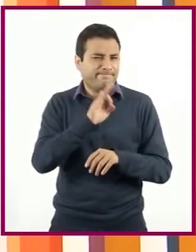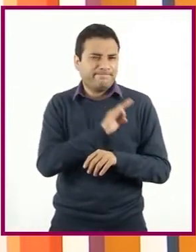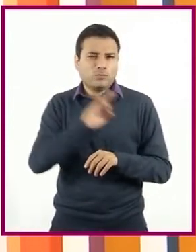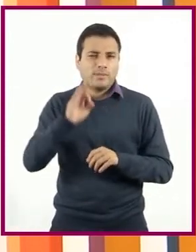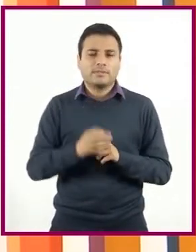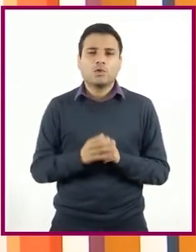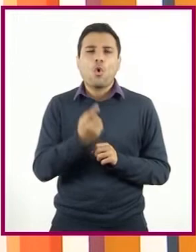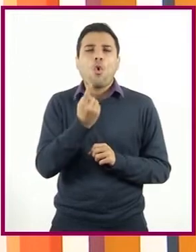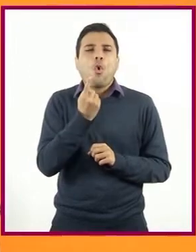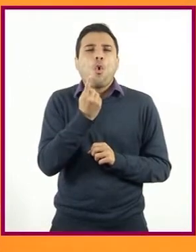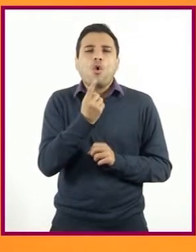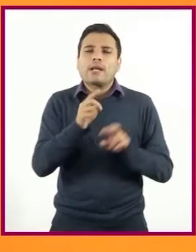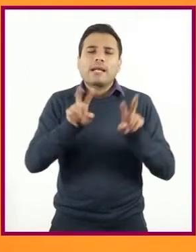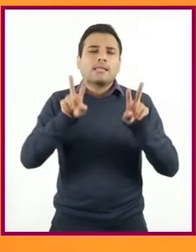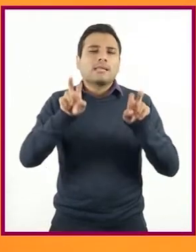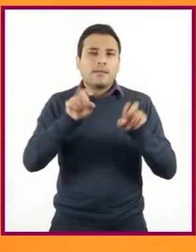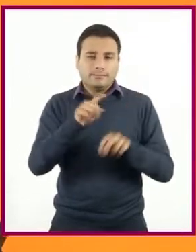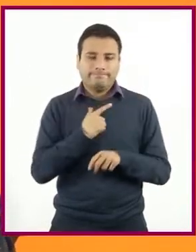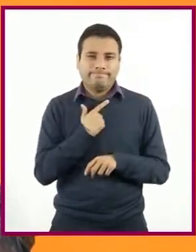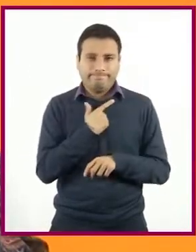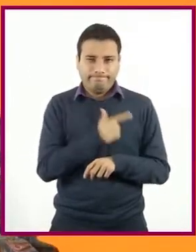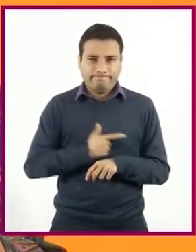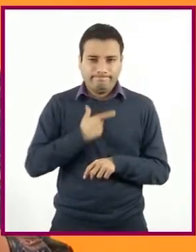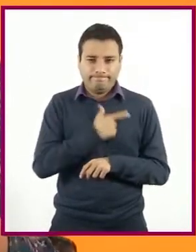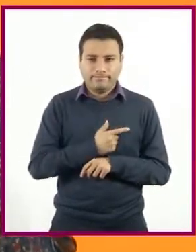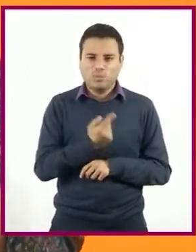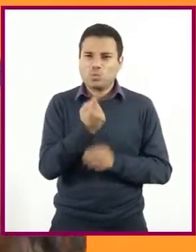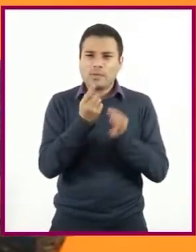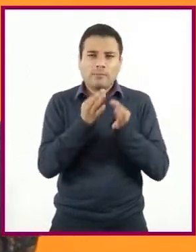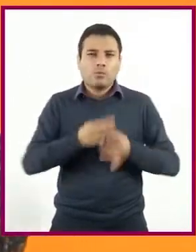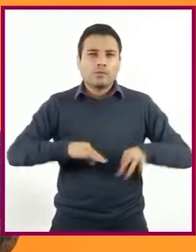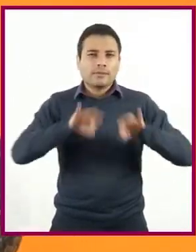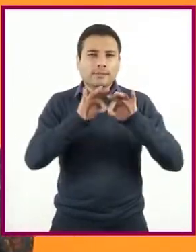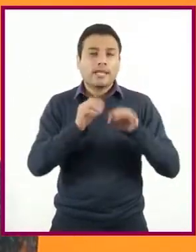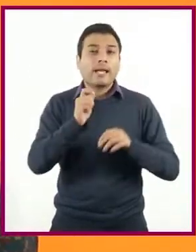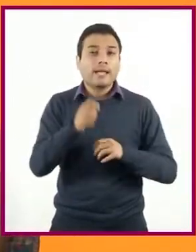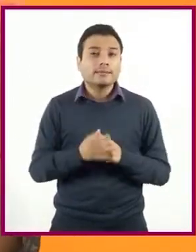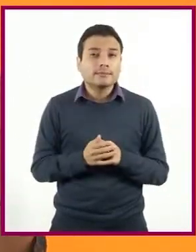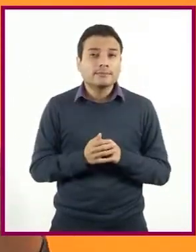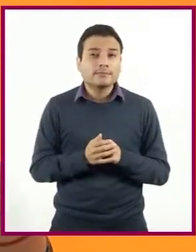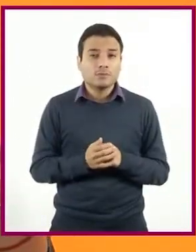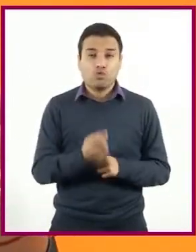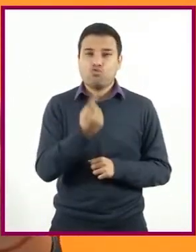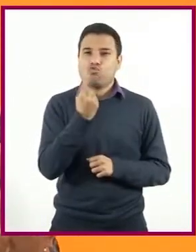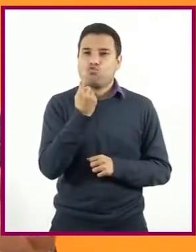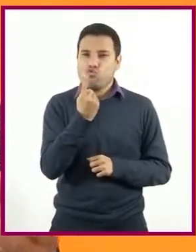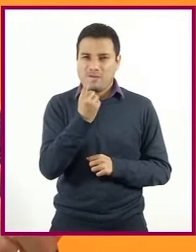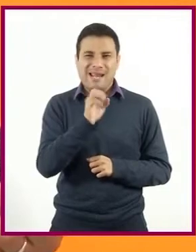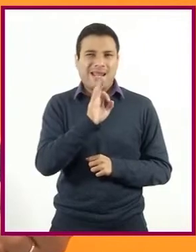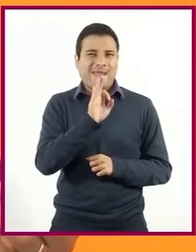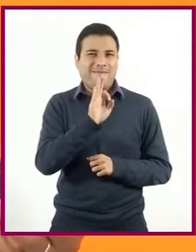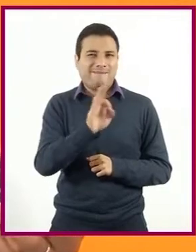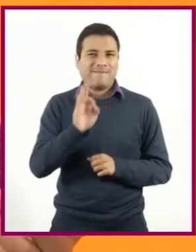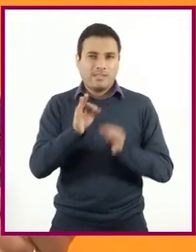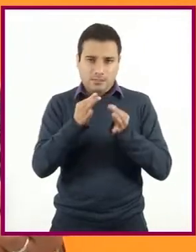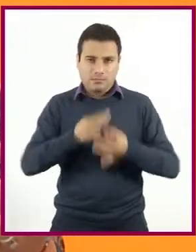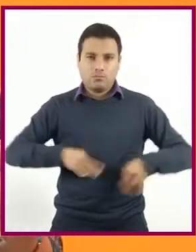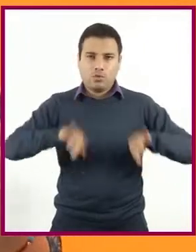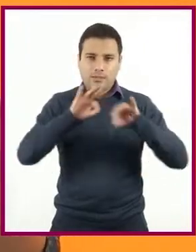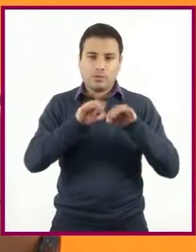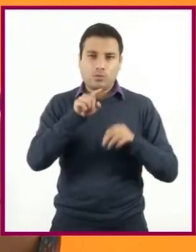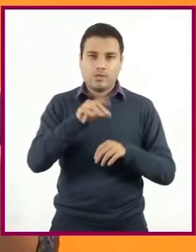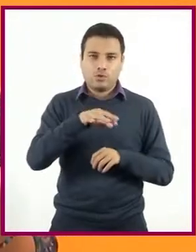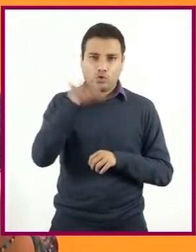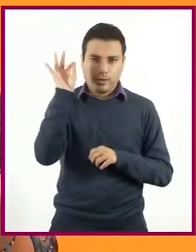parezca trascendente. Lo más importante es que elijan, uno, el acontecimiento significativo para ustedes y